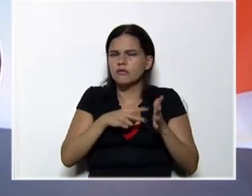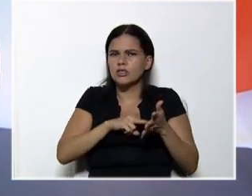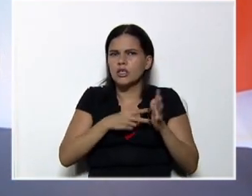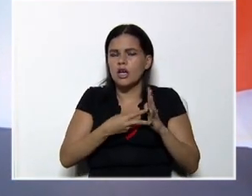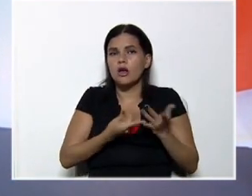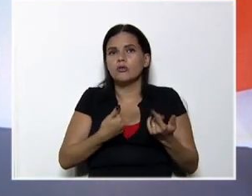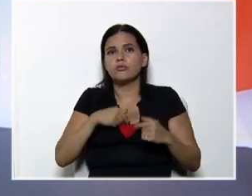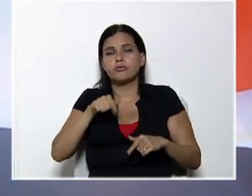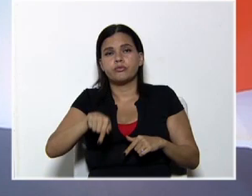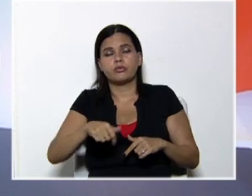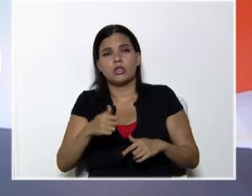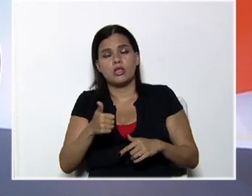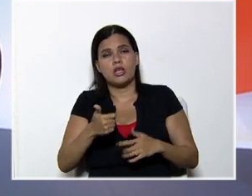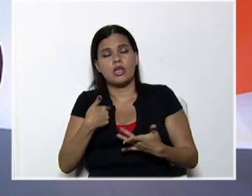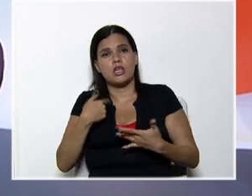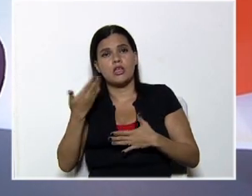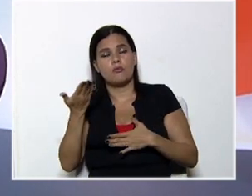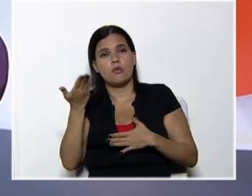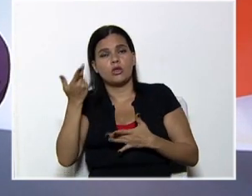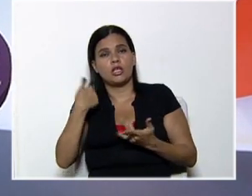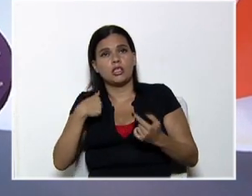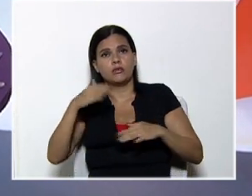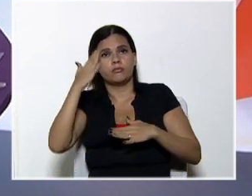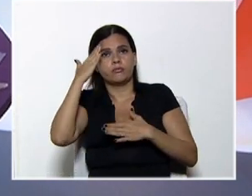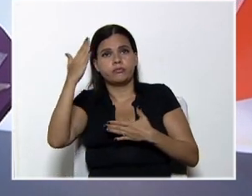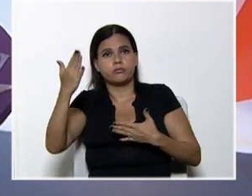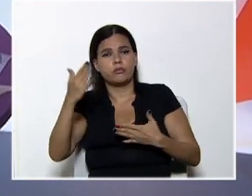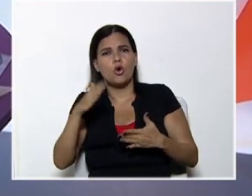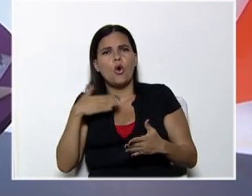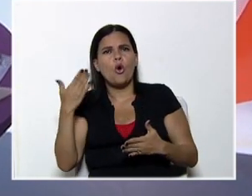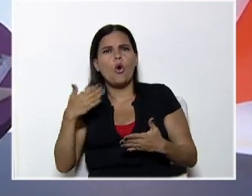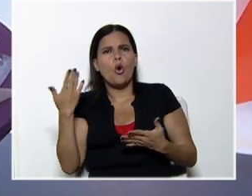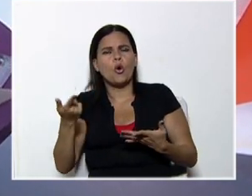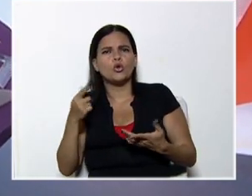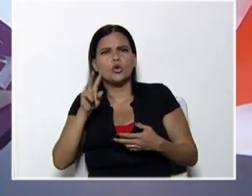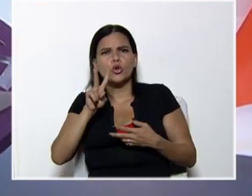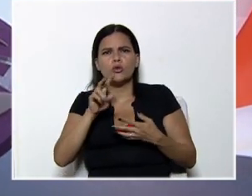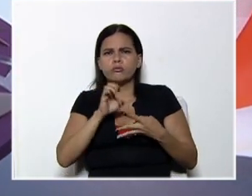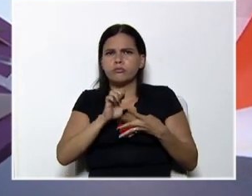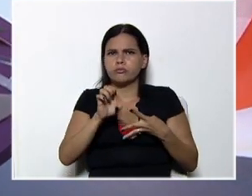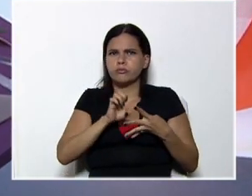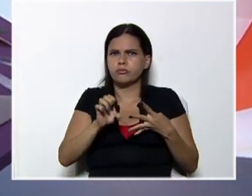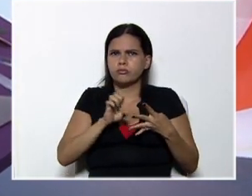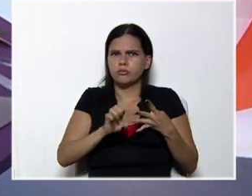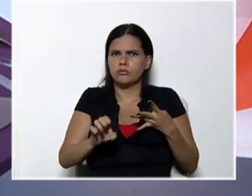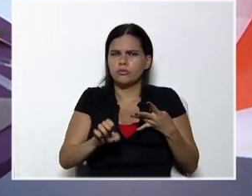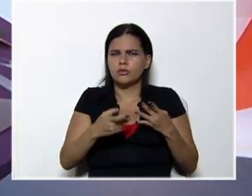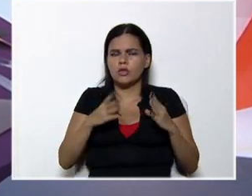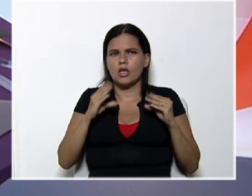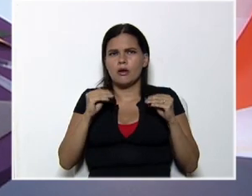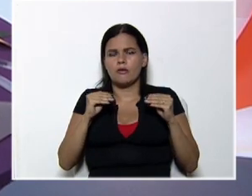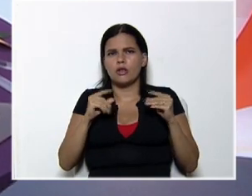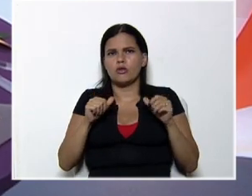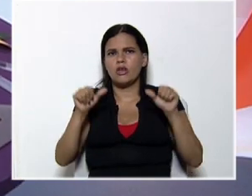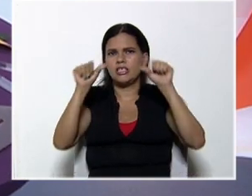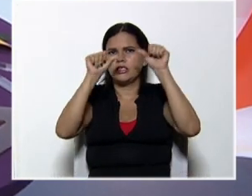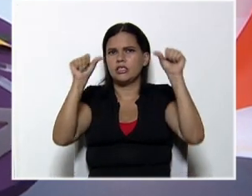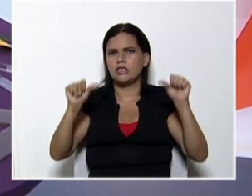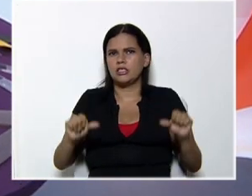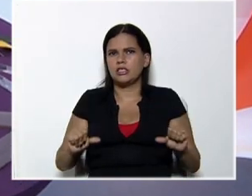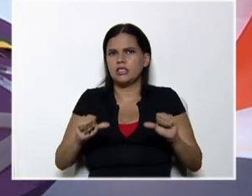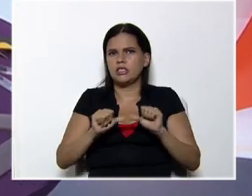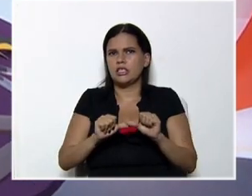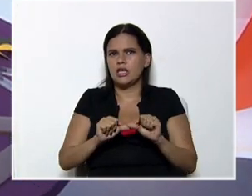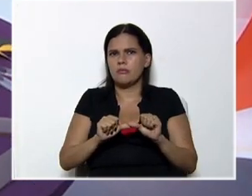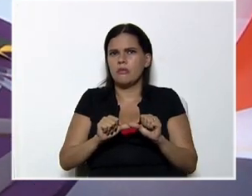Ahora bien, es importante también tomar en consideración otros dos aspectos relacionados con el sistema de coordenadas, que es